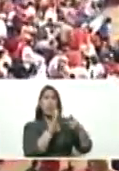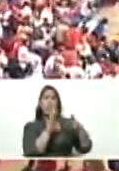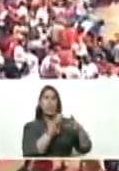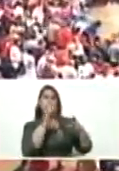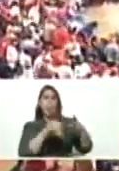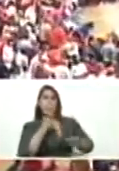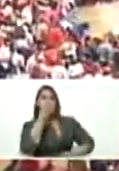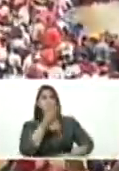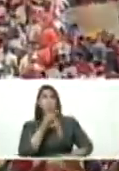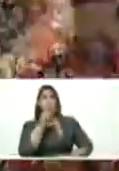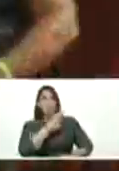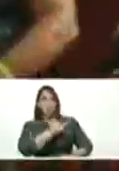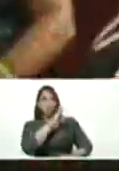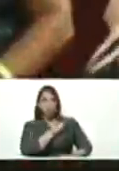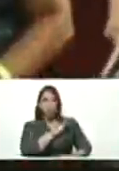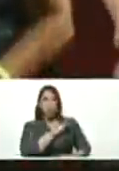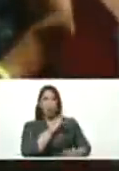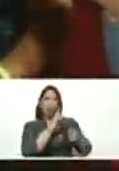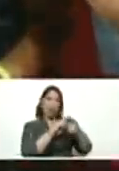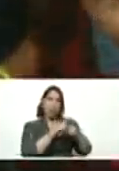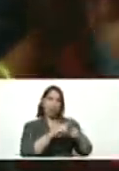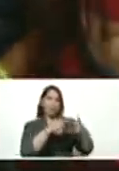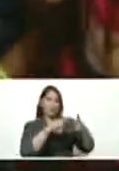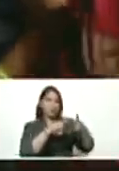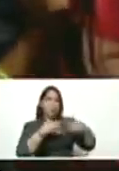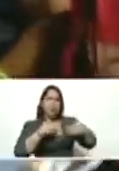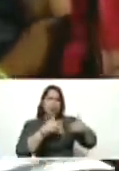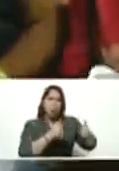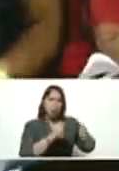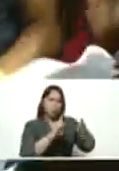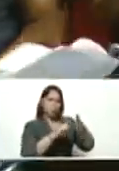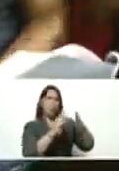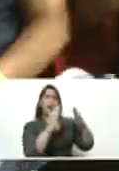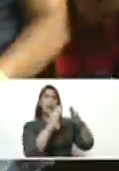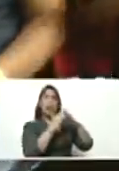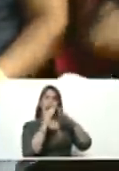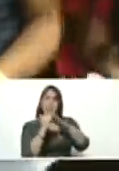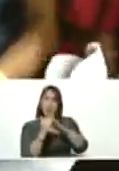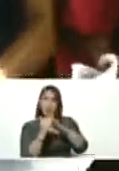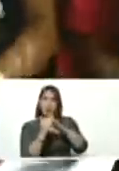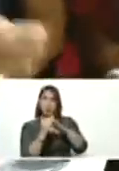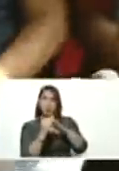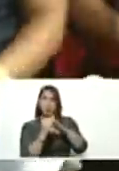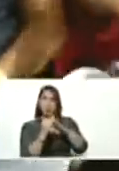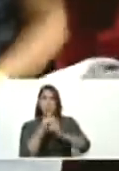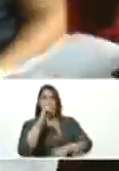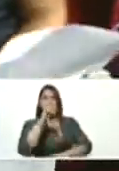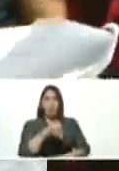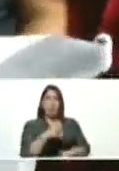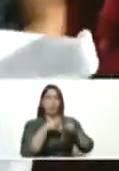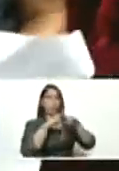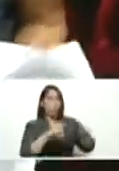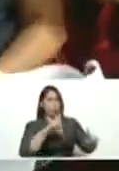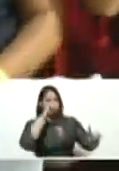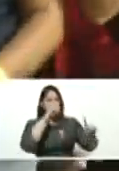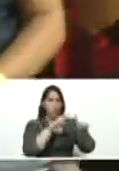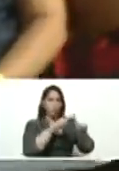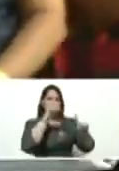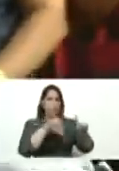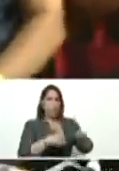política social de salud de vivienda también otro el objetivo de este